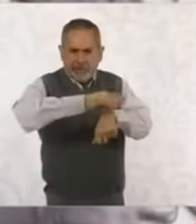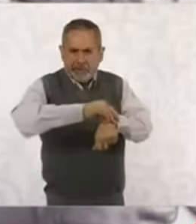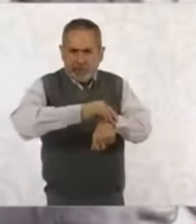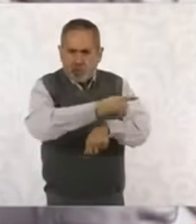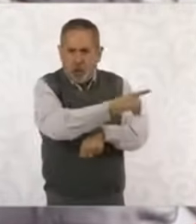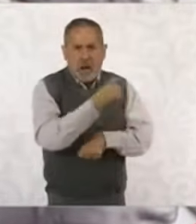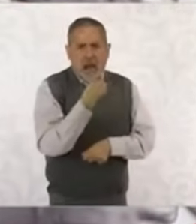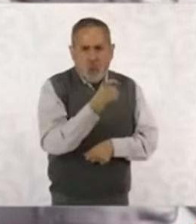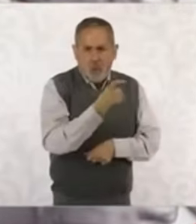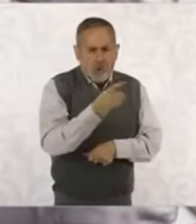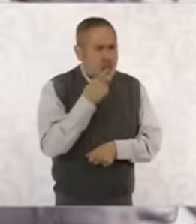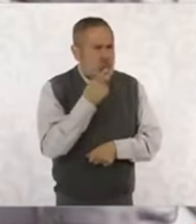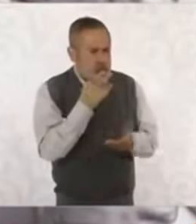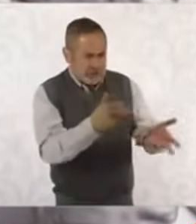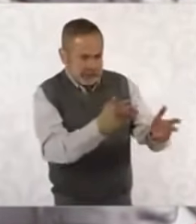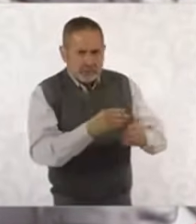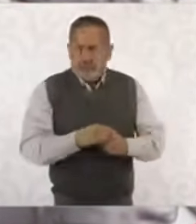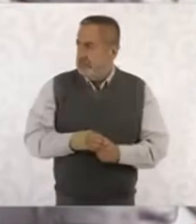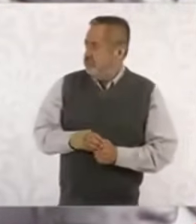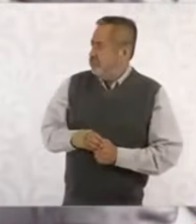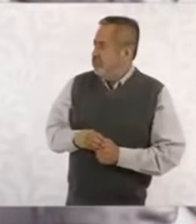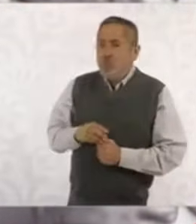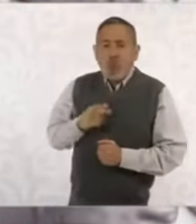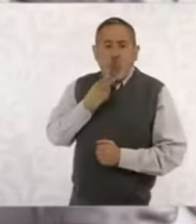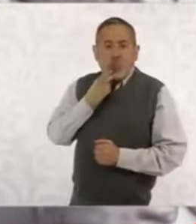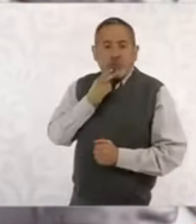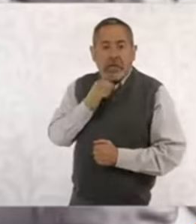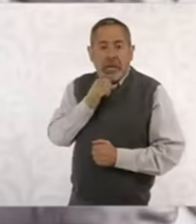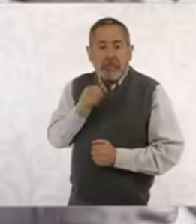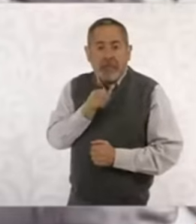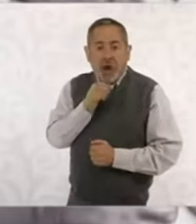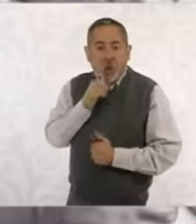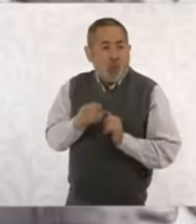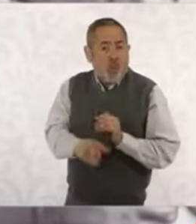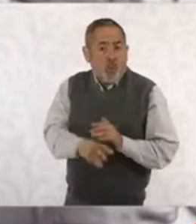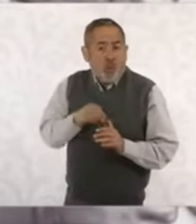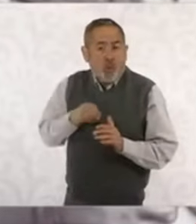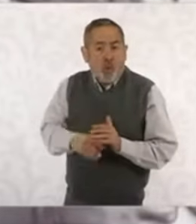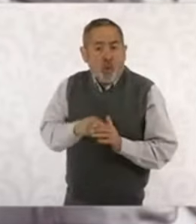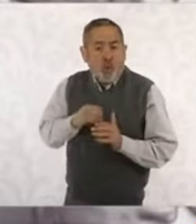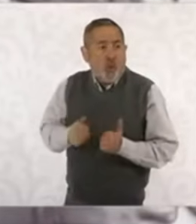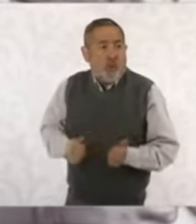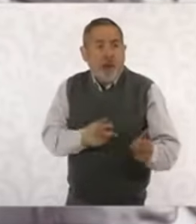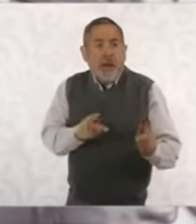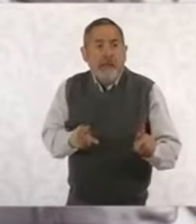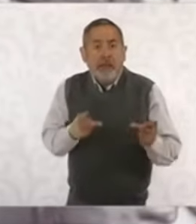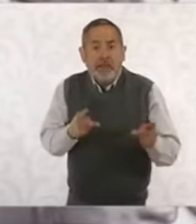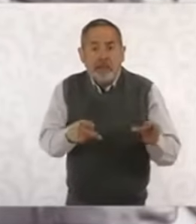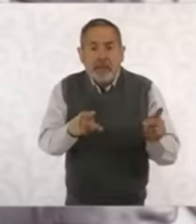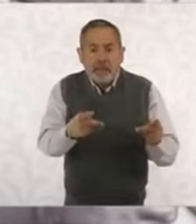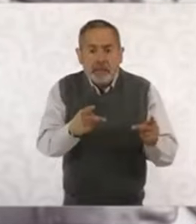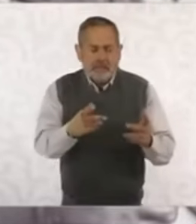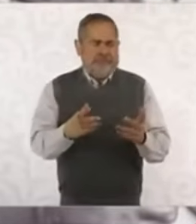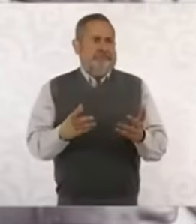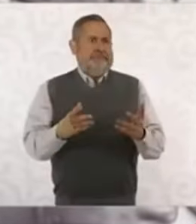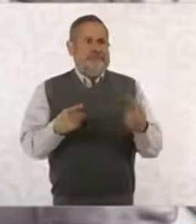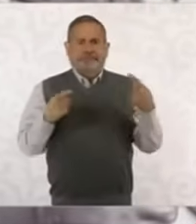la vende a otro particular. O hay casos en donde